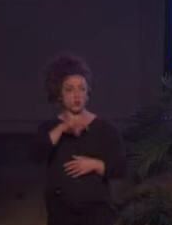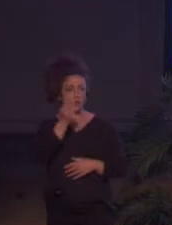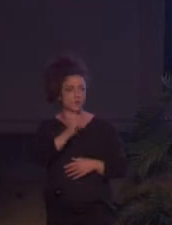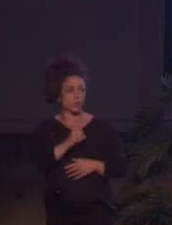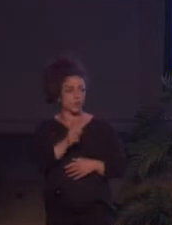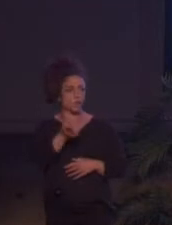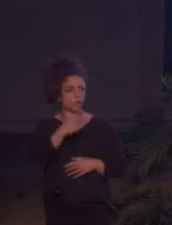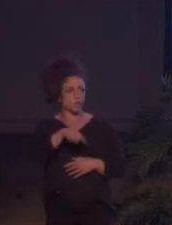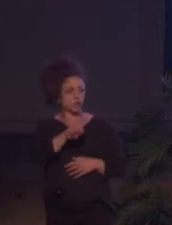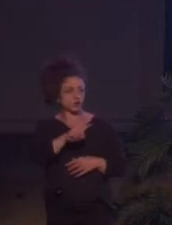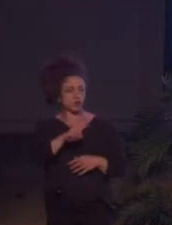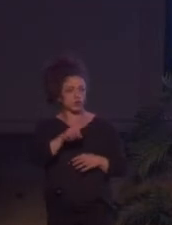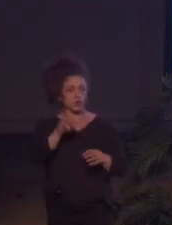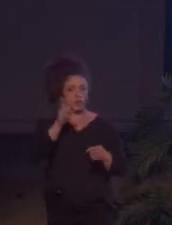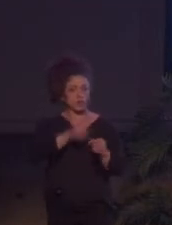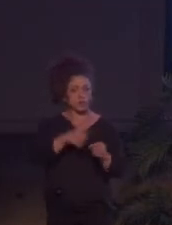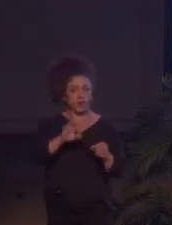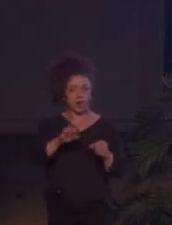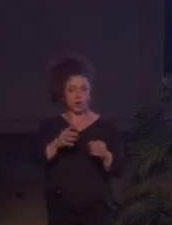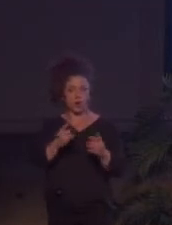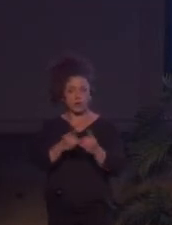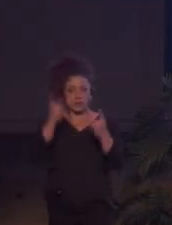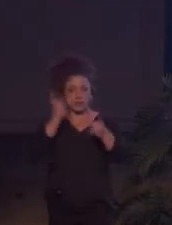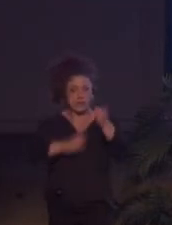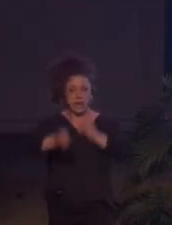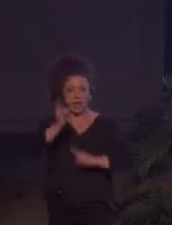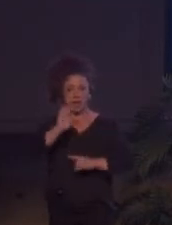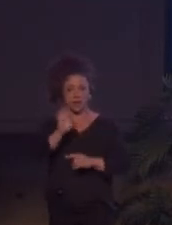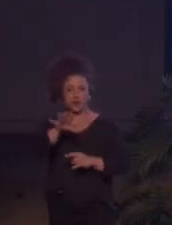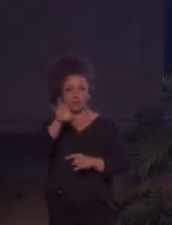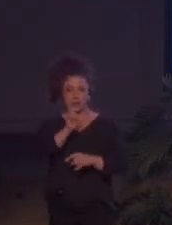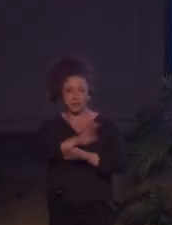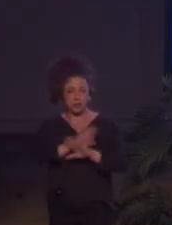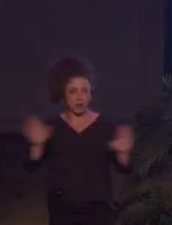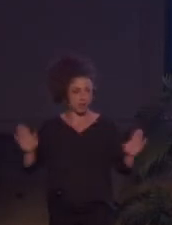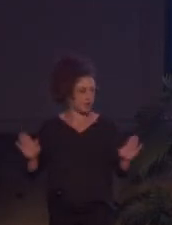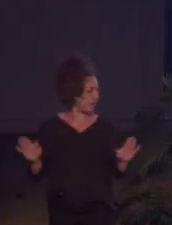ligáis con las feminazis. O sea, quiero decir que como hablas tan rápido no te...